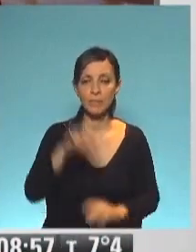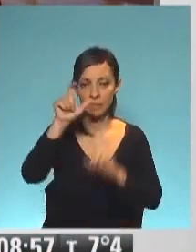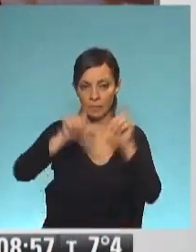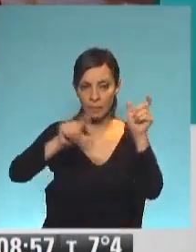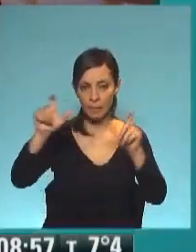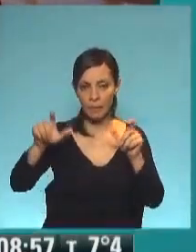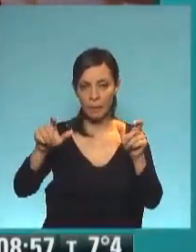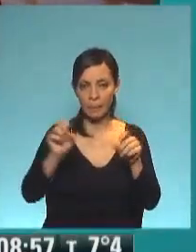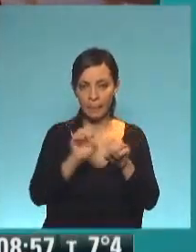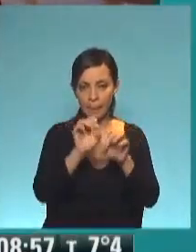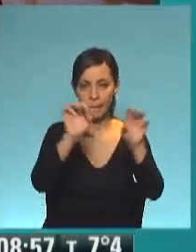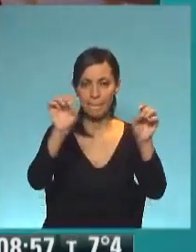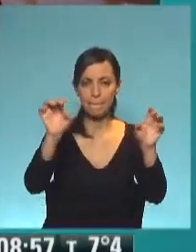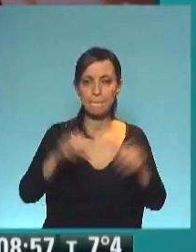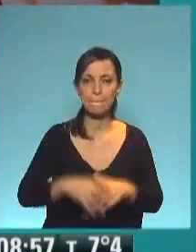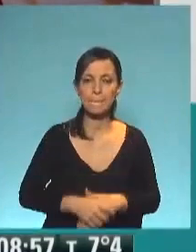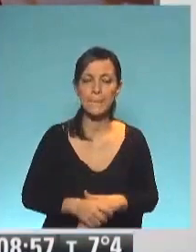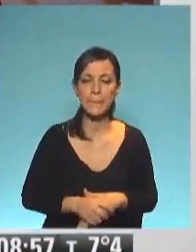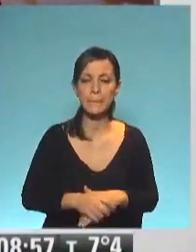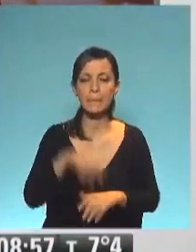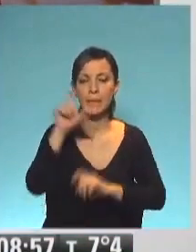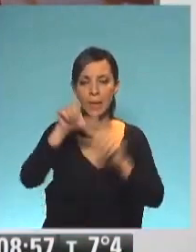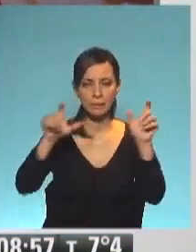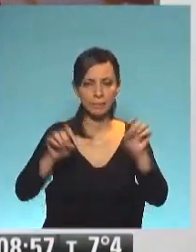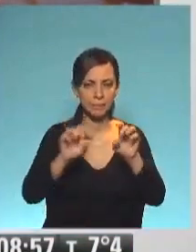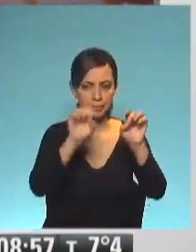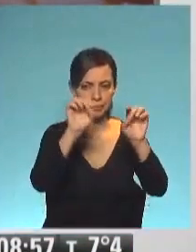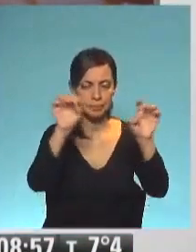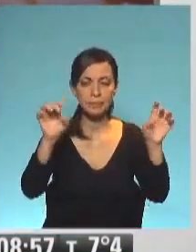virucidas. Agentes virucidas.